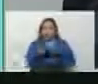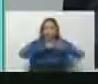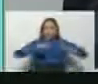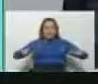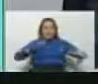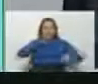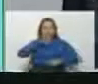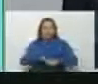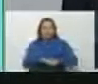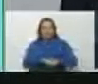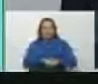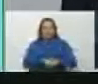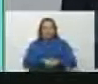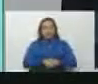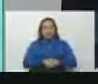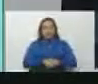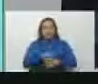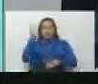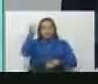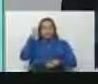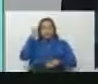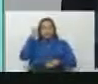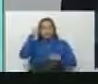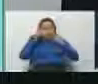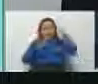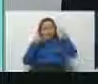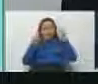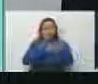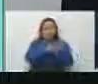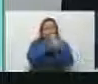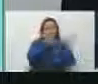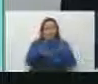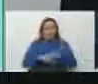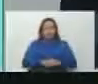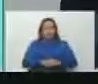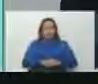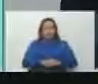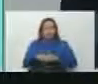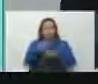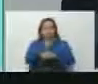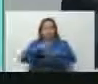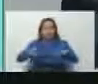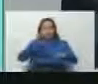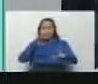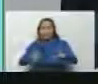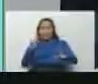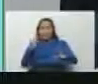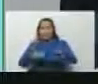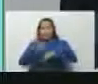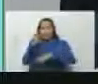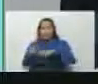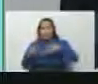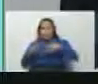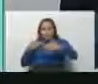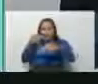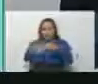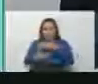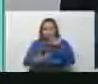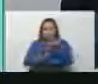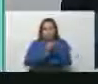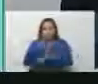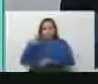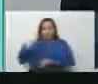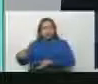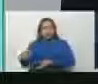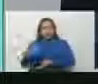emancipación histórica. Y yo creo que Chávez aclaró esa duda. La emancipación es un proyecto que traspasa el umbral de lo político, que